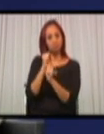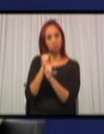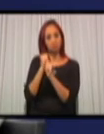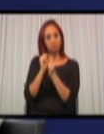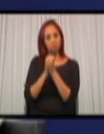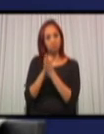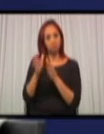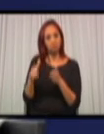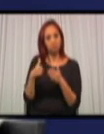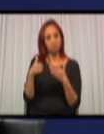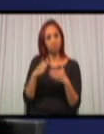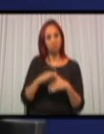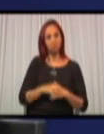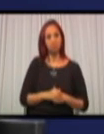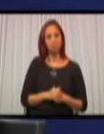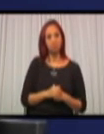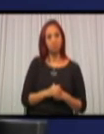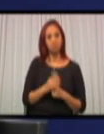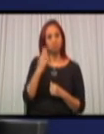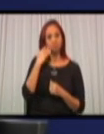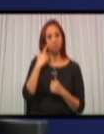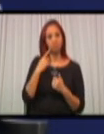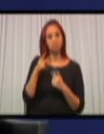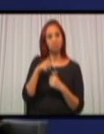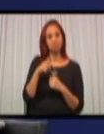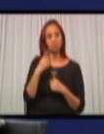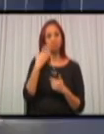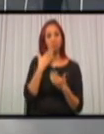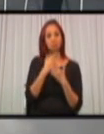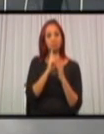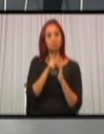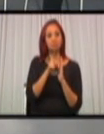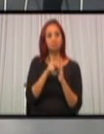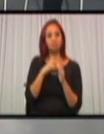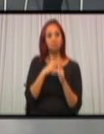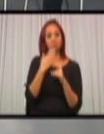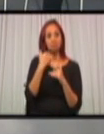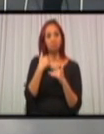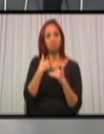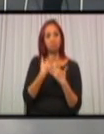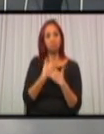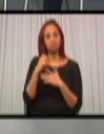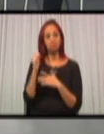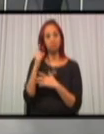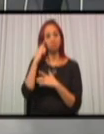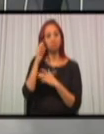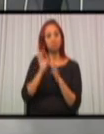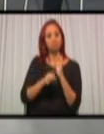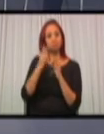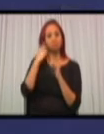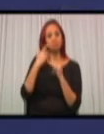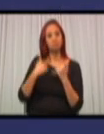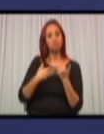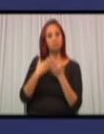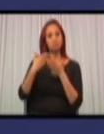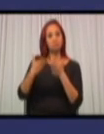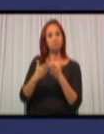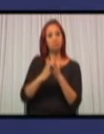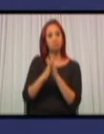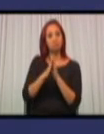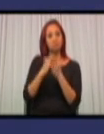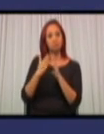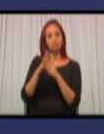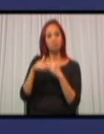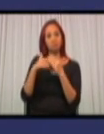con entusiasmo. Muy bien. ¿Por qué deben de votar por usted, don Edgar, en 10 segundos? Deben de votar por Serrano simplemente porque le vamos a abrir los libros al pueblo.